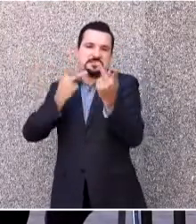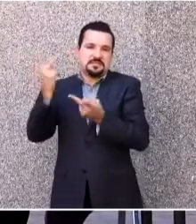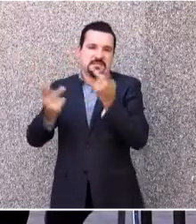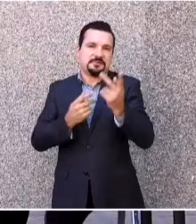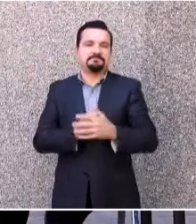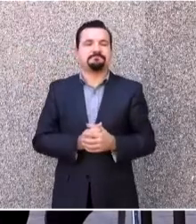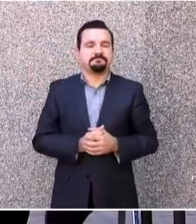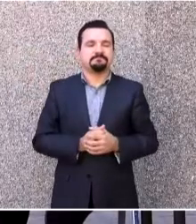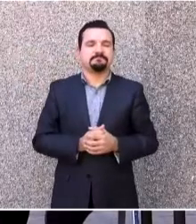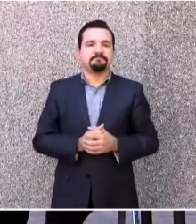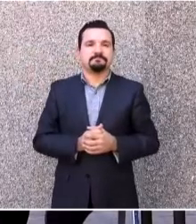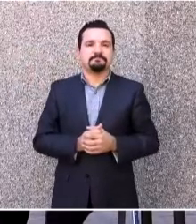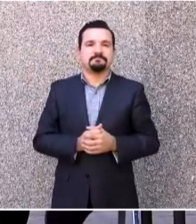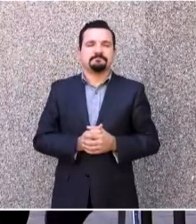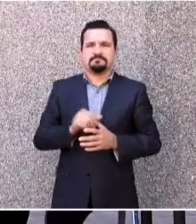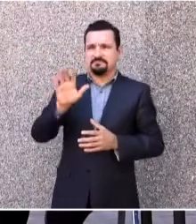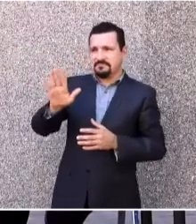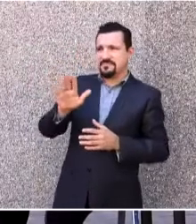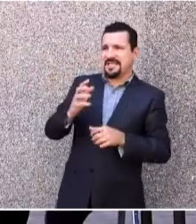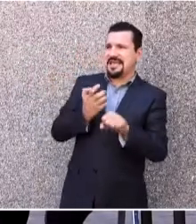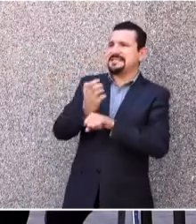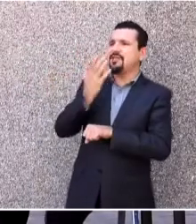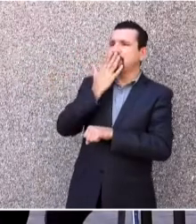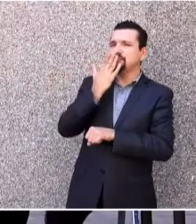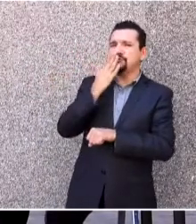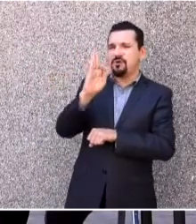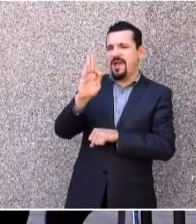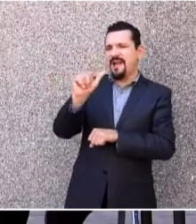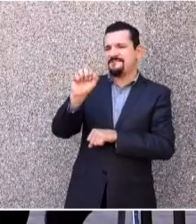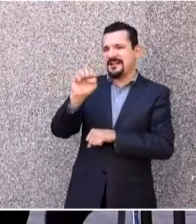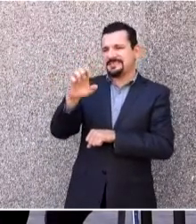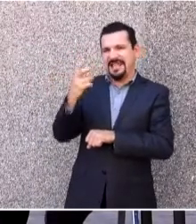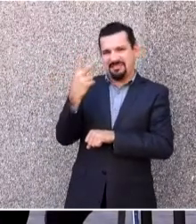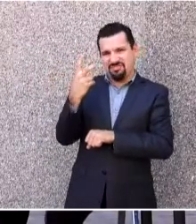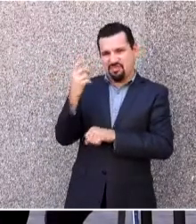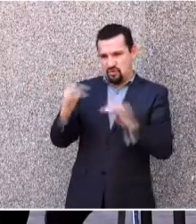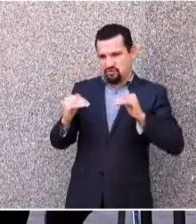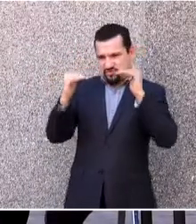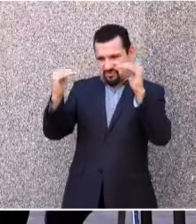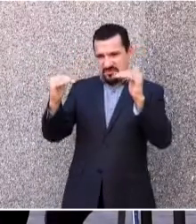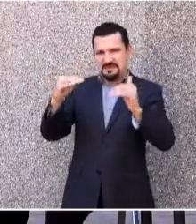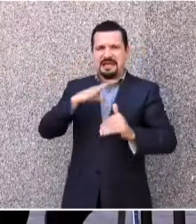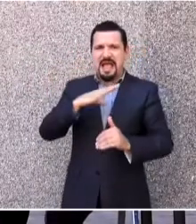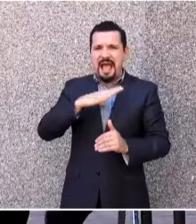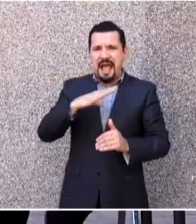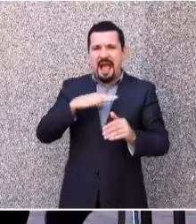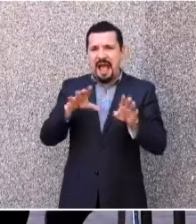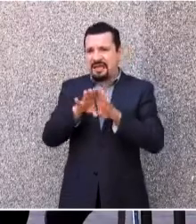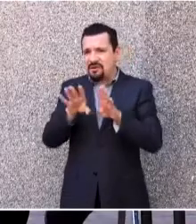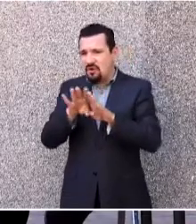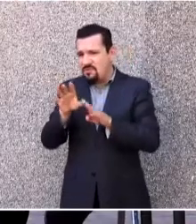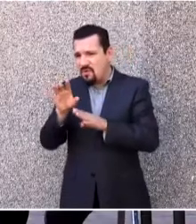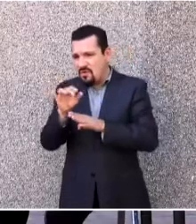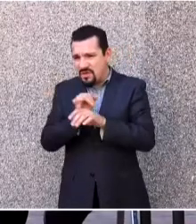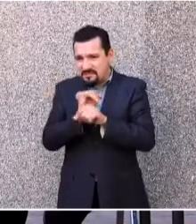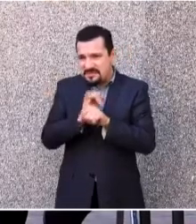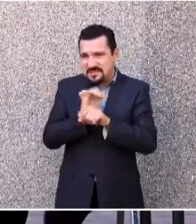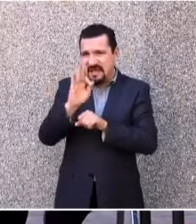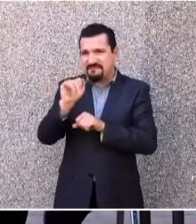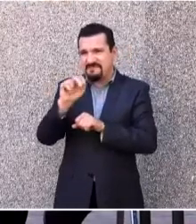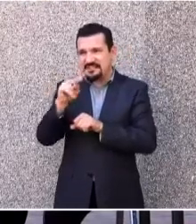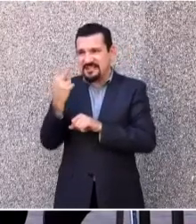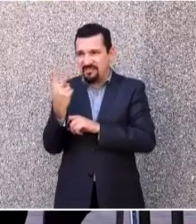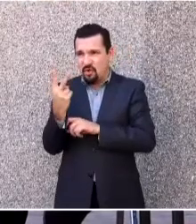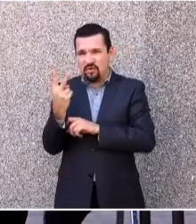Sonora se encuentra ya en fase 2, se cuenta con los reactivos necesarios para atender una fase 2, y en